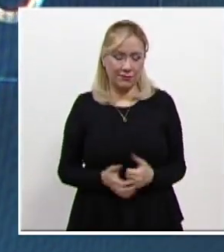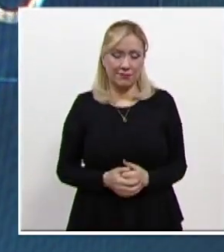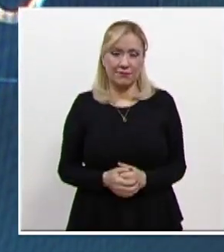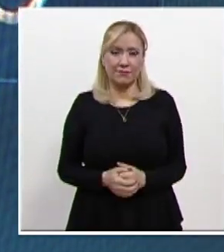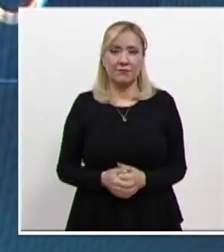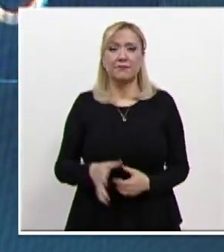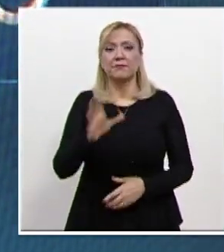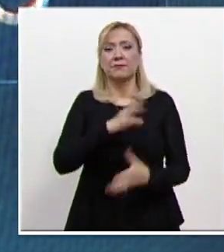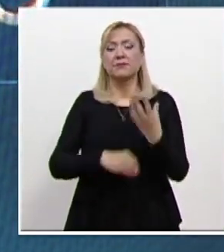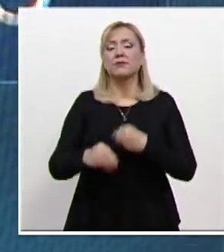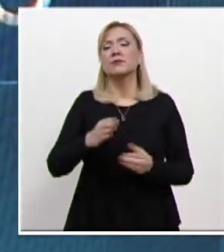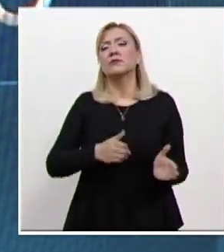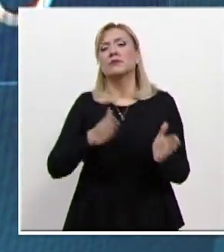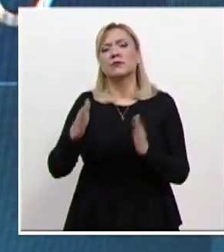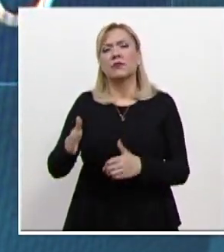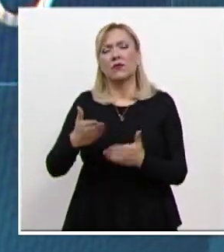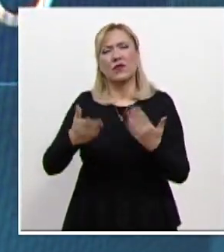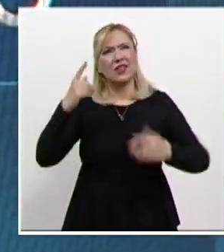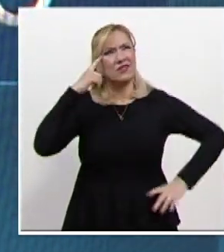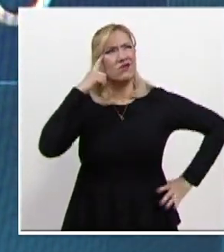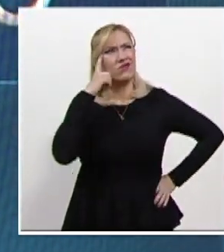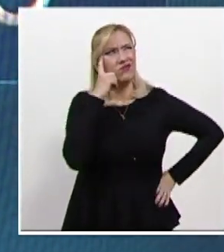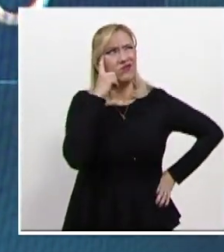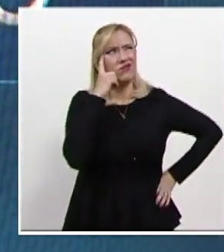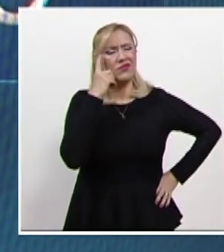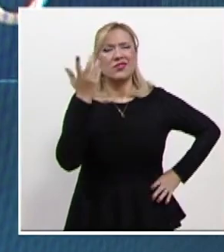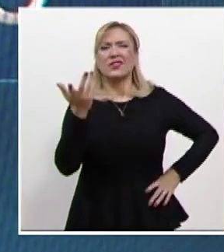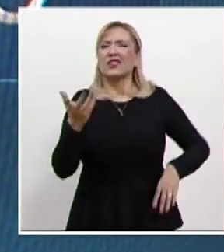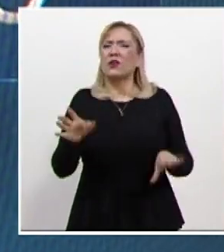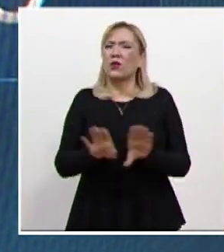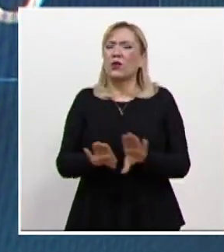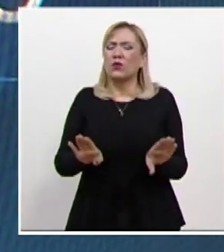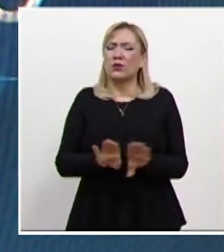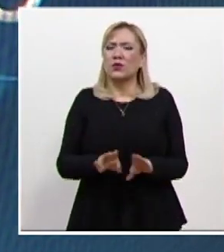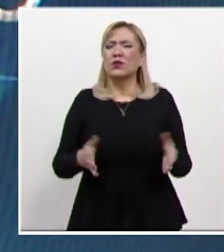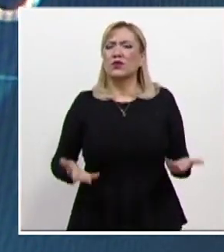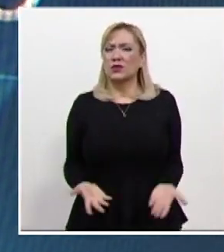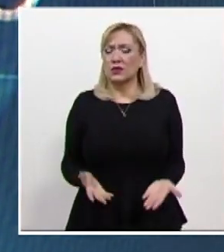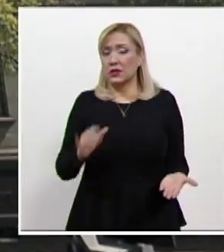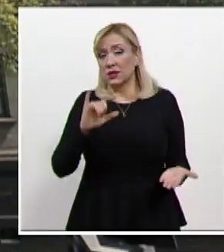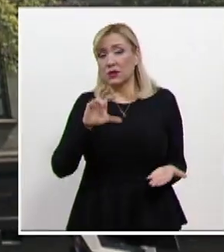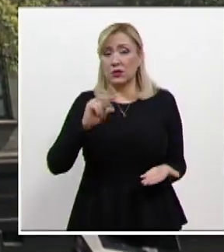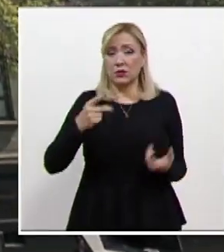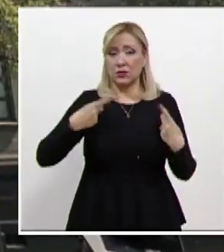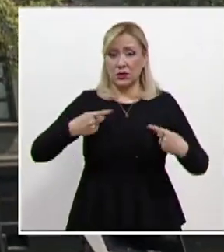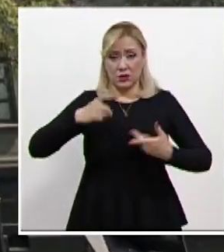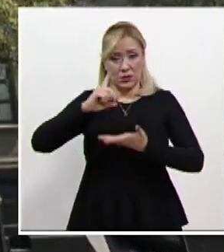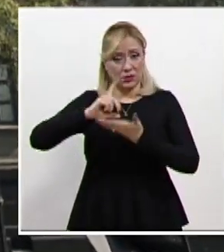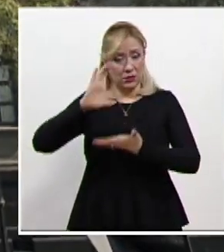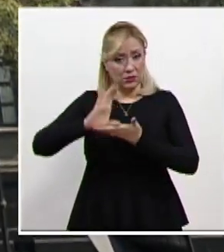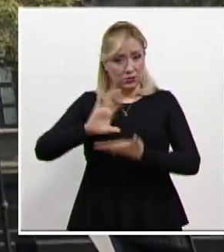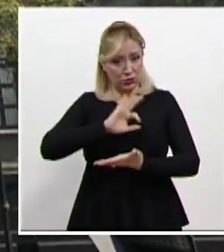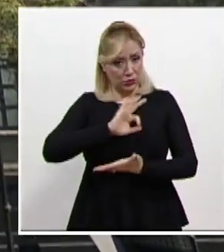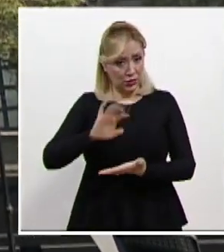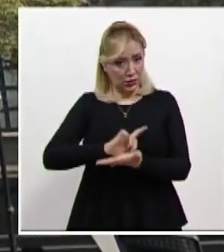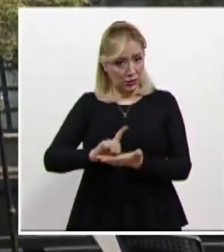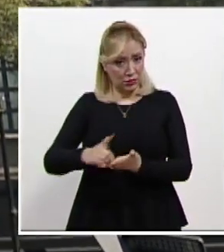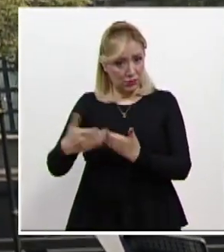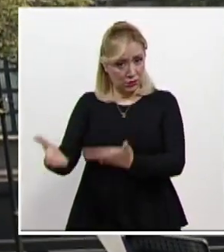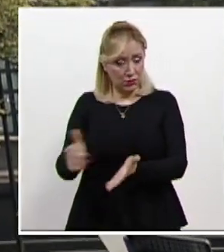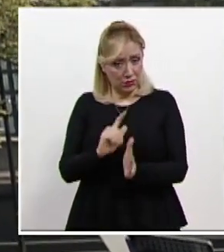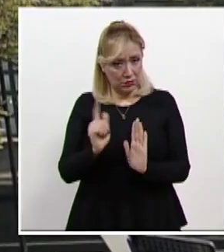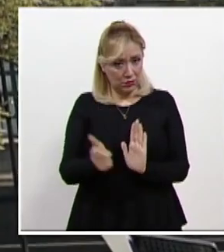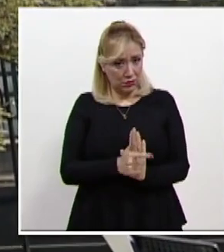Y para responder algunas interrogantes respecto a los cambios de paradigma sobre la capacidad jurídica de las personas con discapacidad, la Unidad General